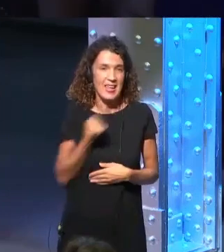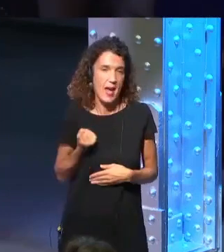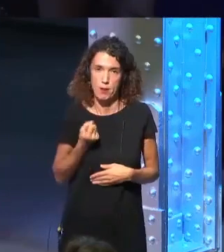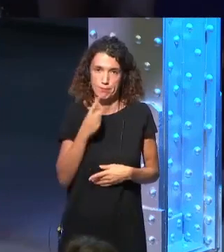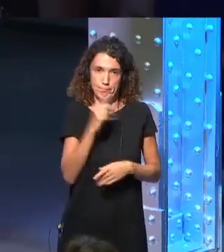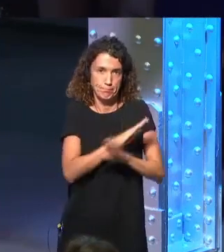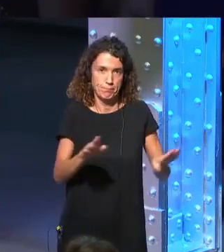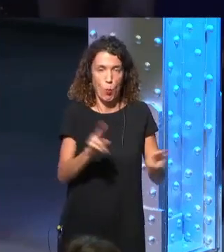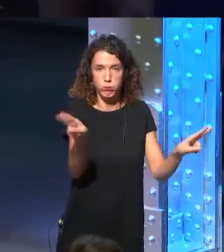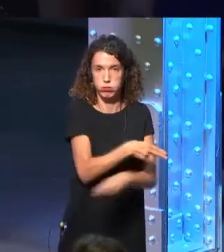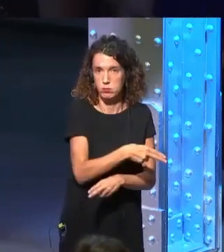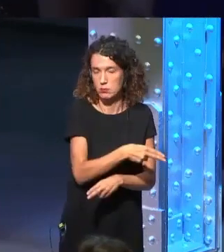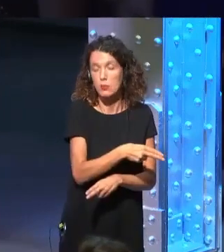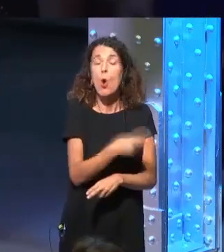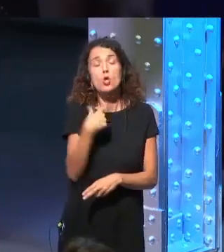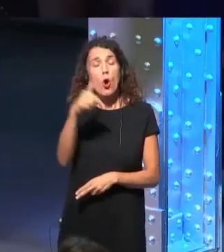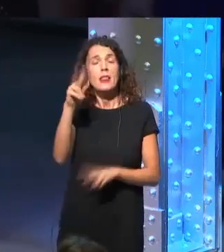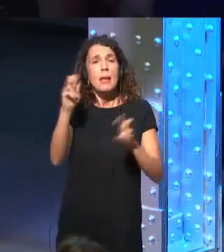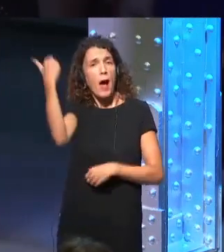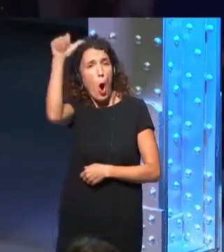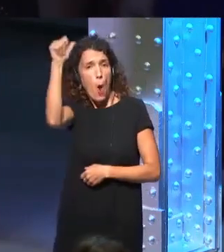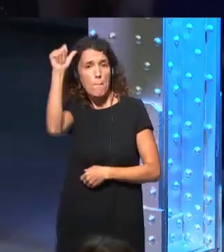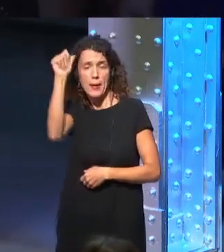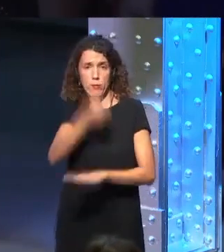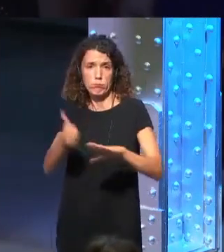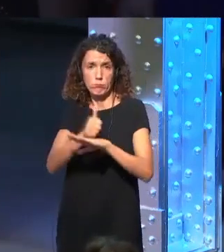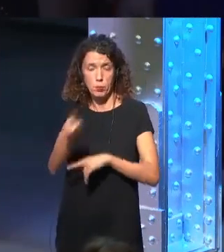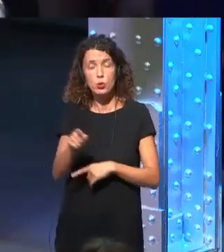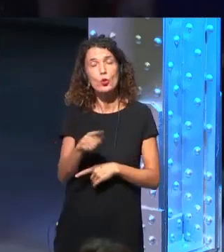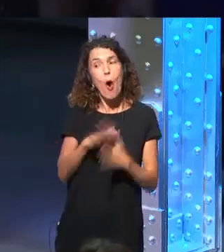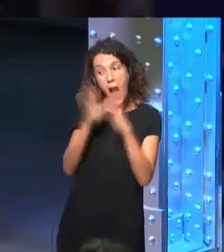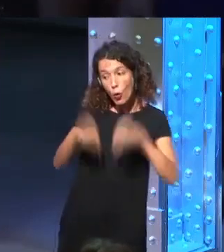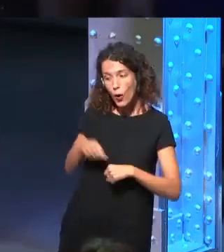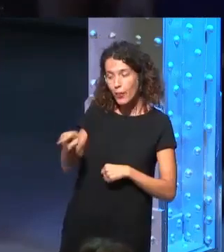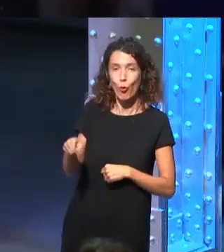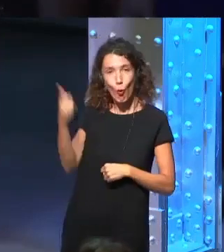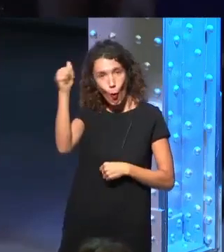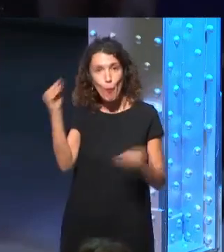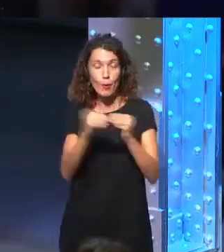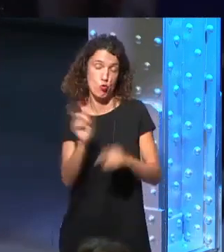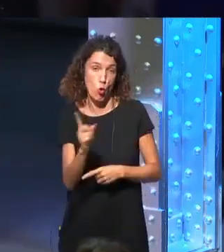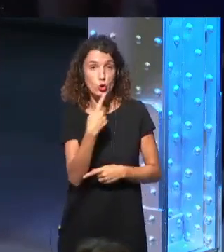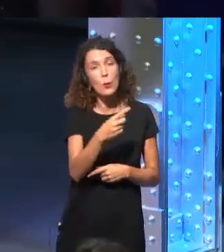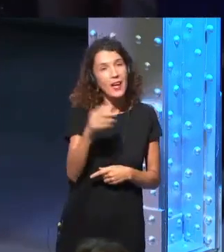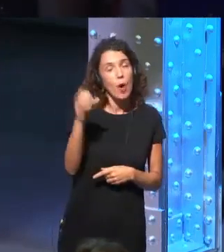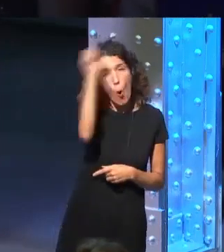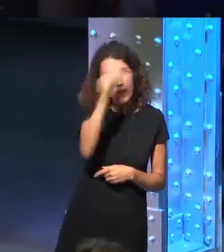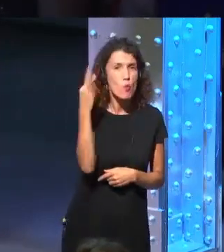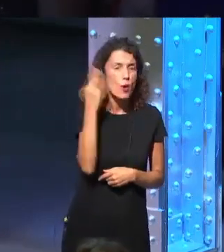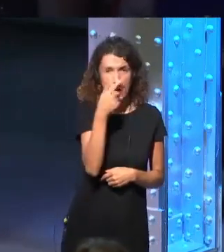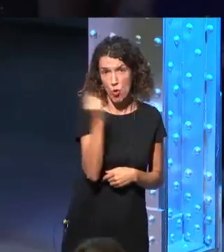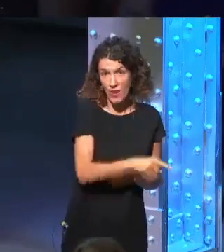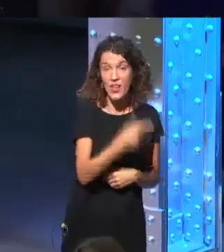porque eso es cuestión de hombres. No es porque no estés de acuerdo con sus ideas, sino porque crees que esa mujer no debería estar opinando. Y los